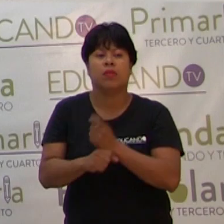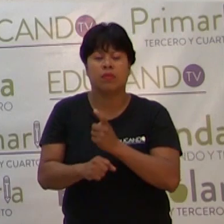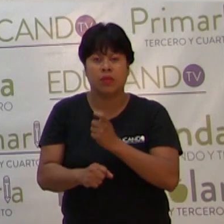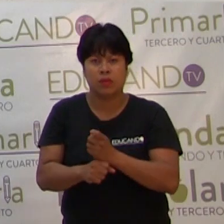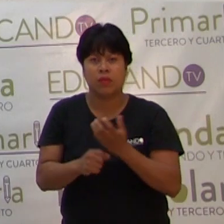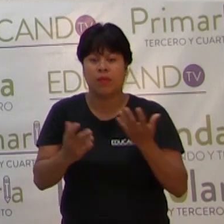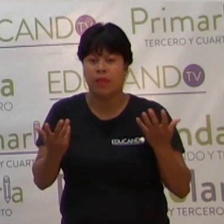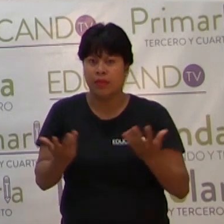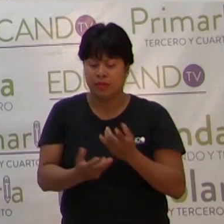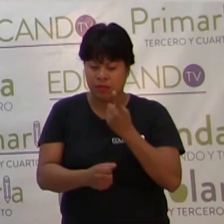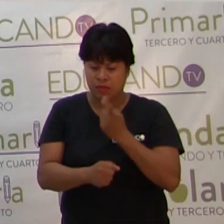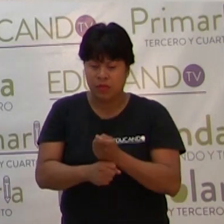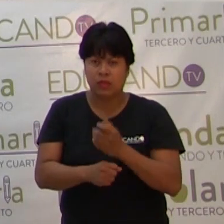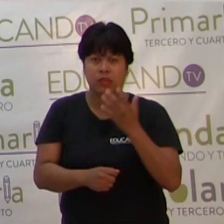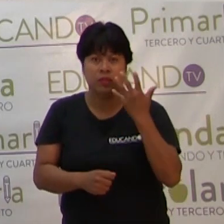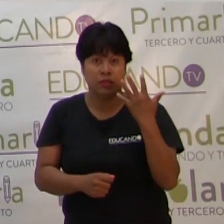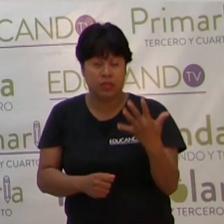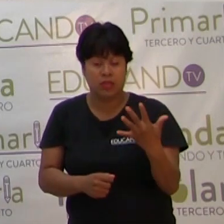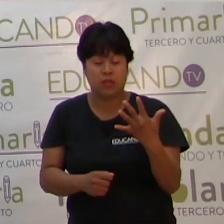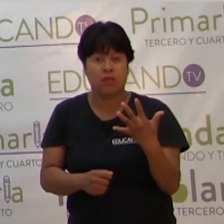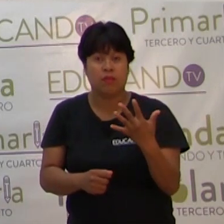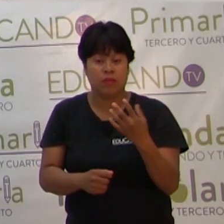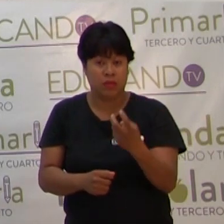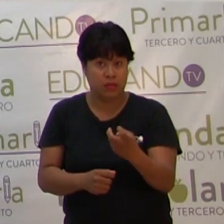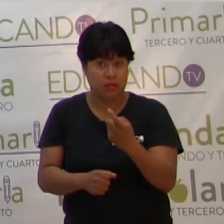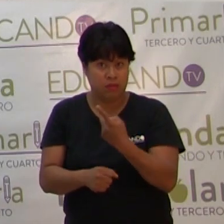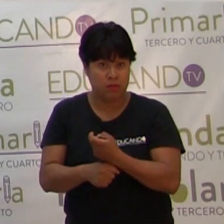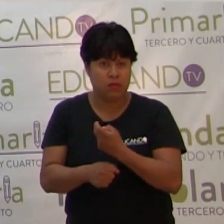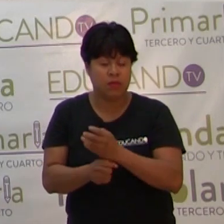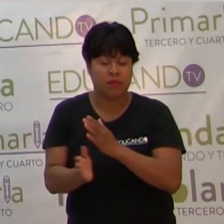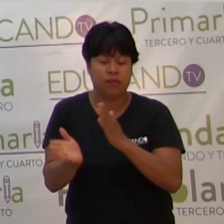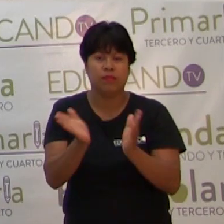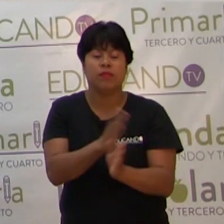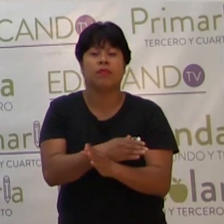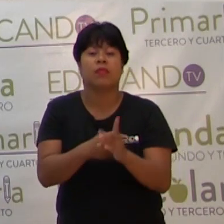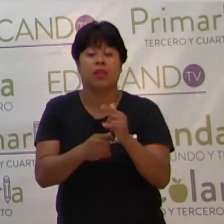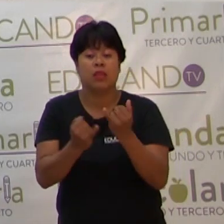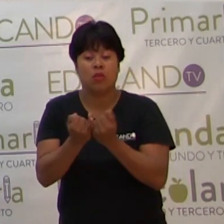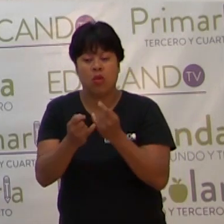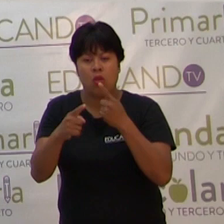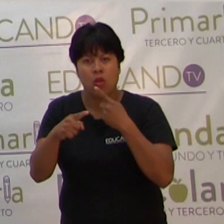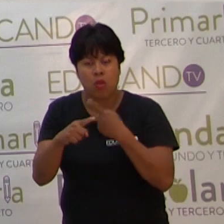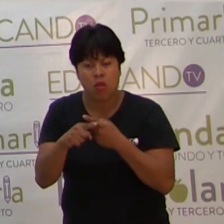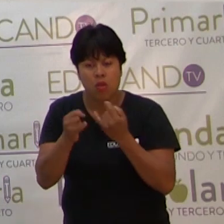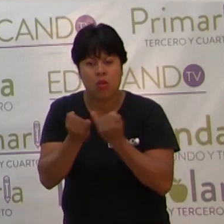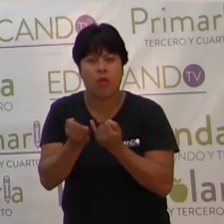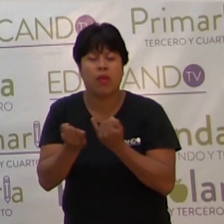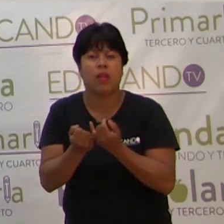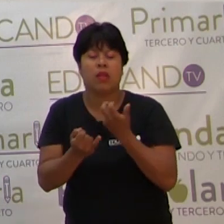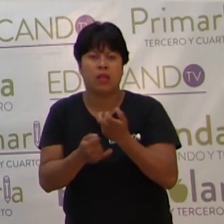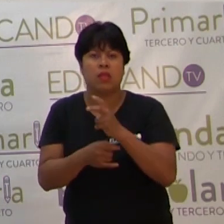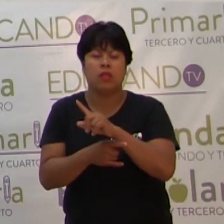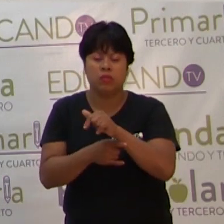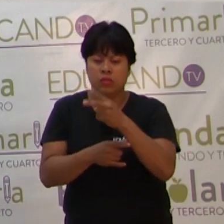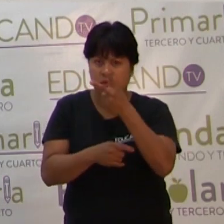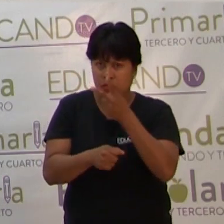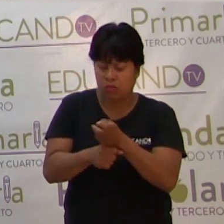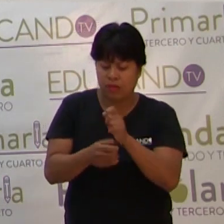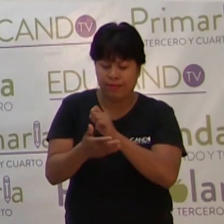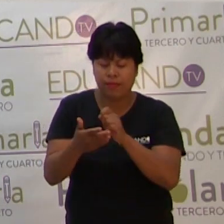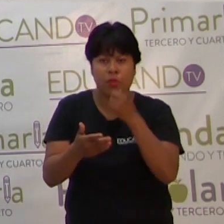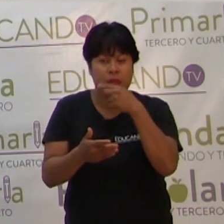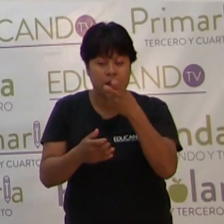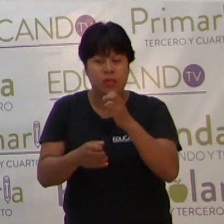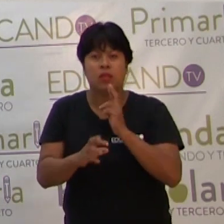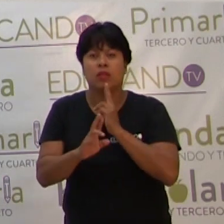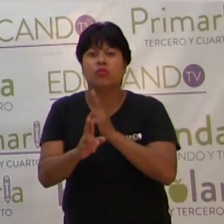hacer la primera operación, si sea el caso, y darle igual, y después el segundo algoritmo para que